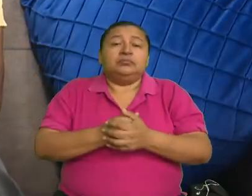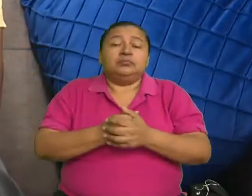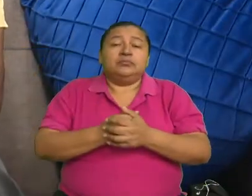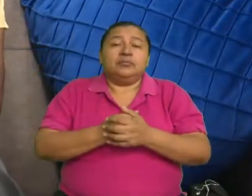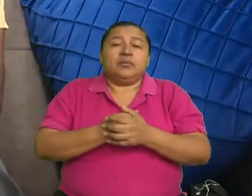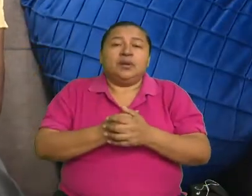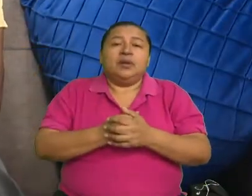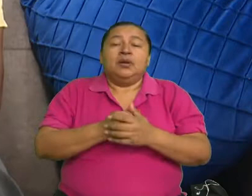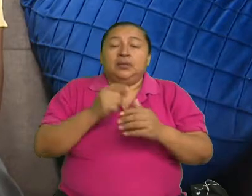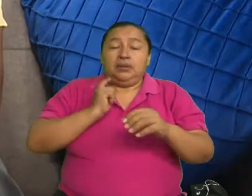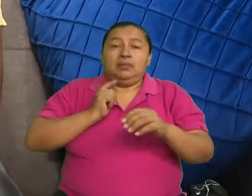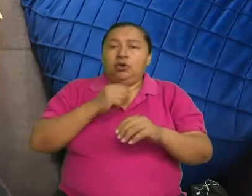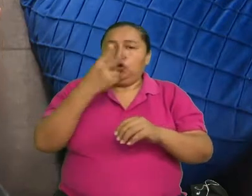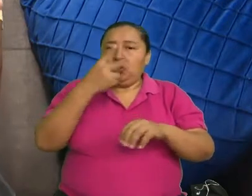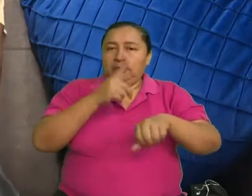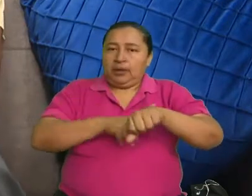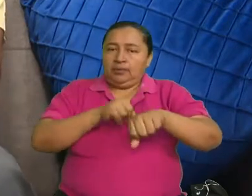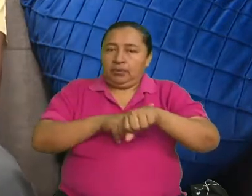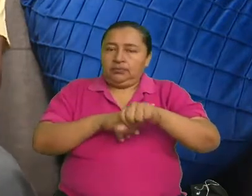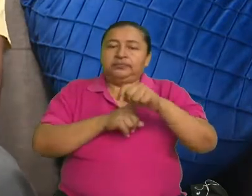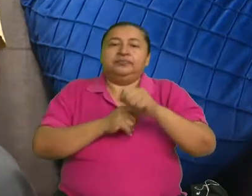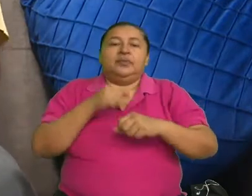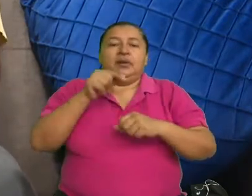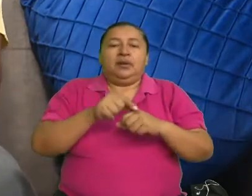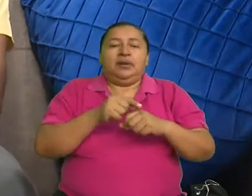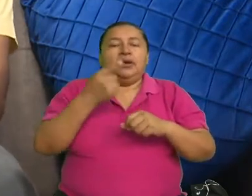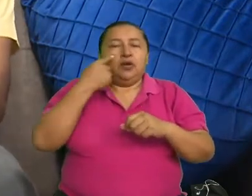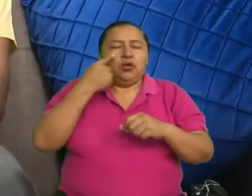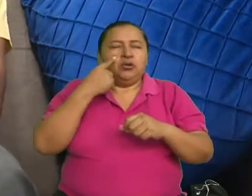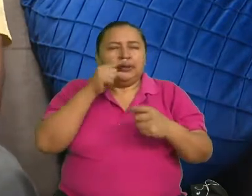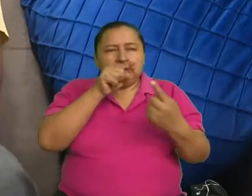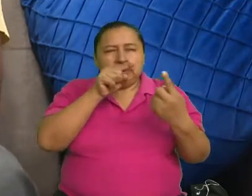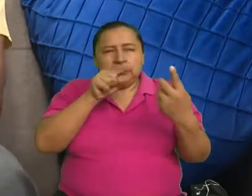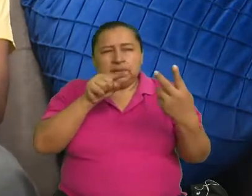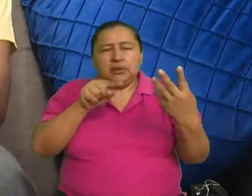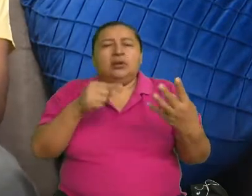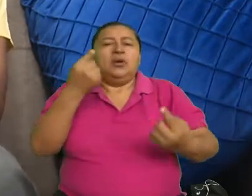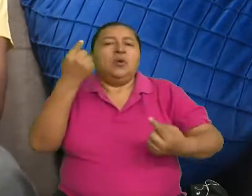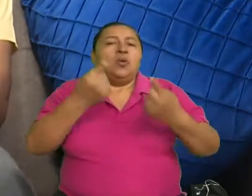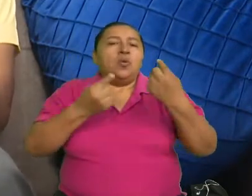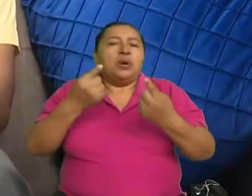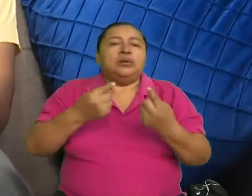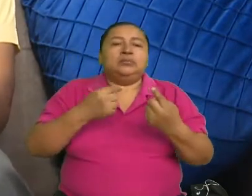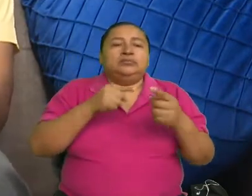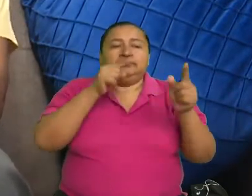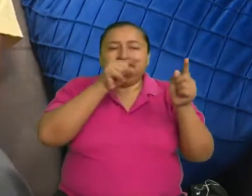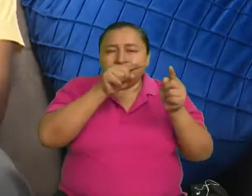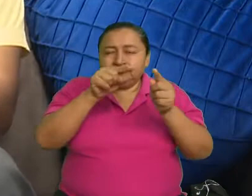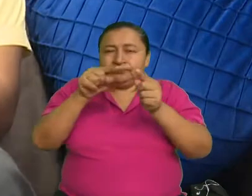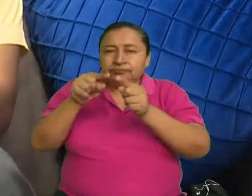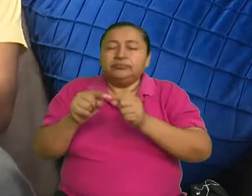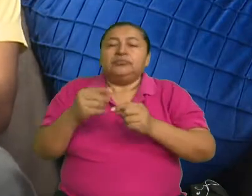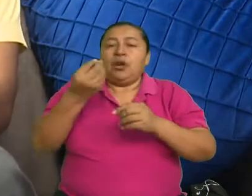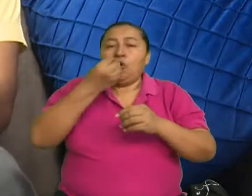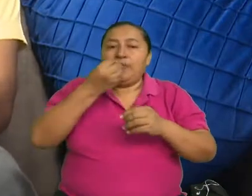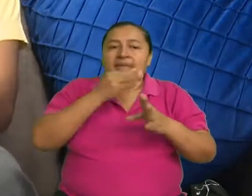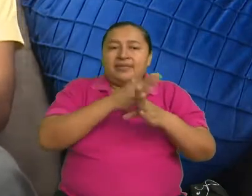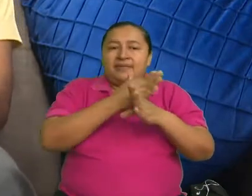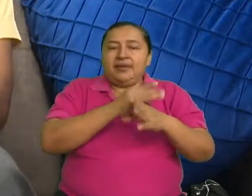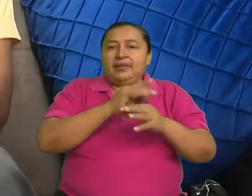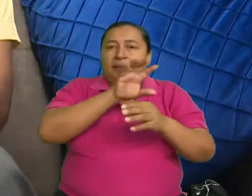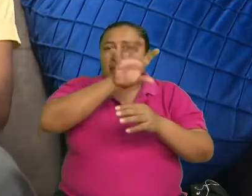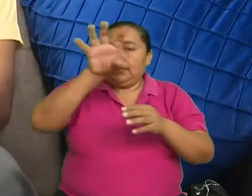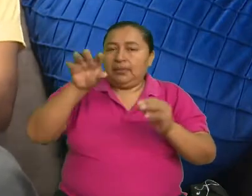Pasamos de dos momentos. En principio, de encontrar qué era, identificar cuáles eran esos símbolos gastronómicos de cada lugar.